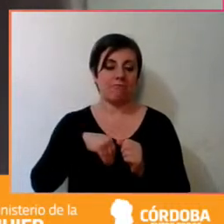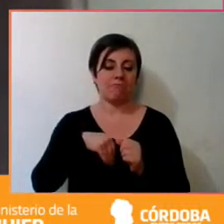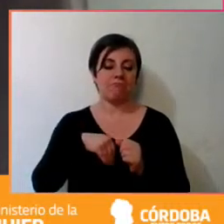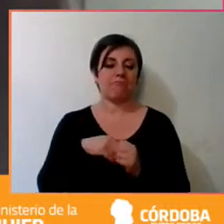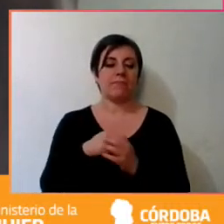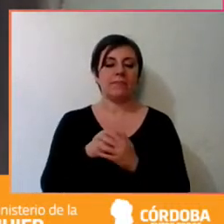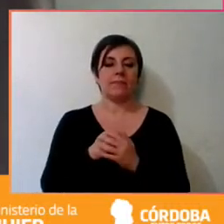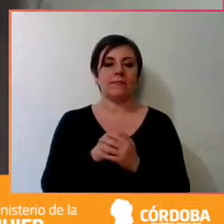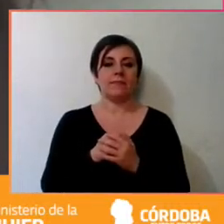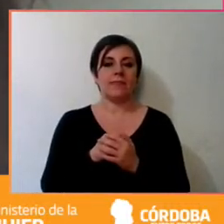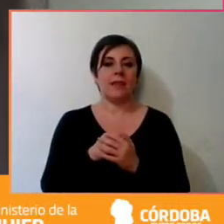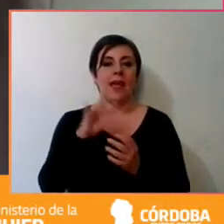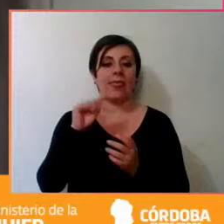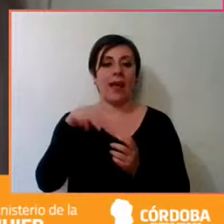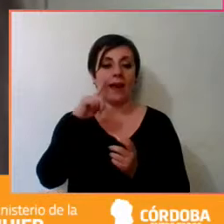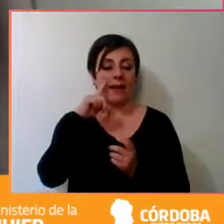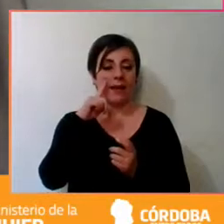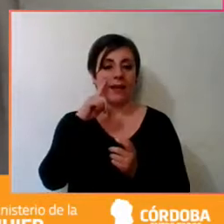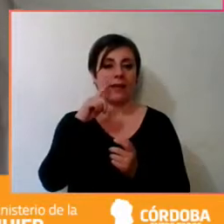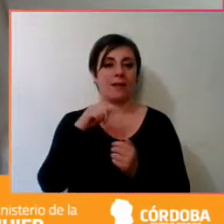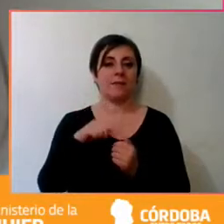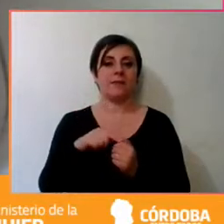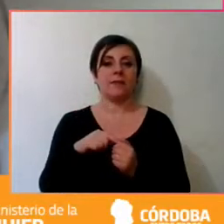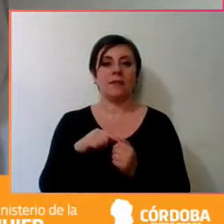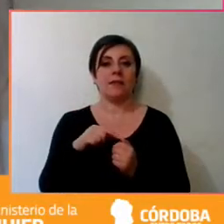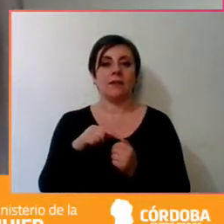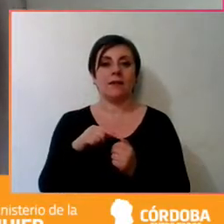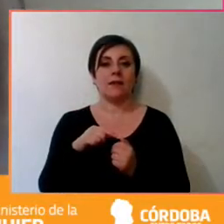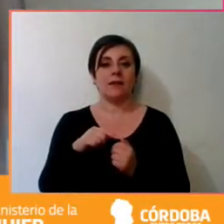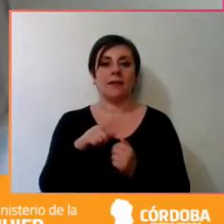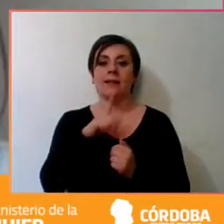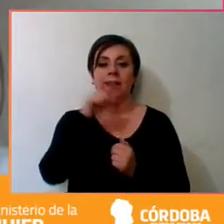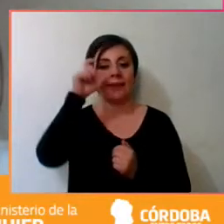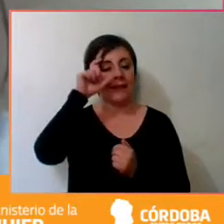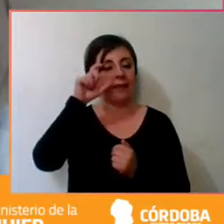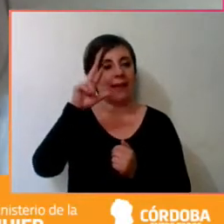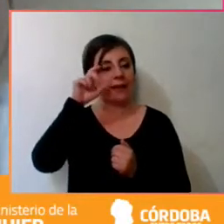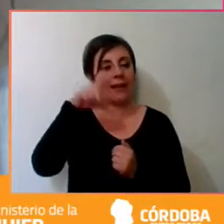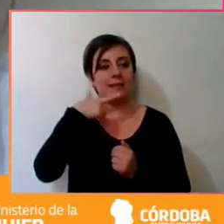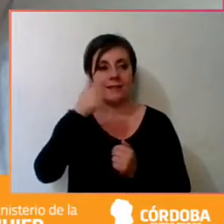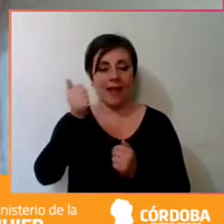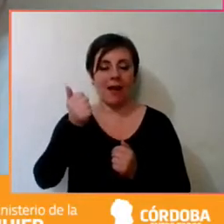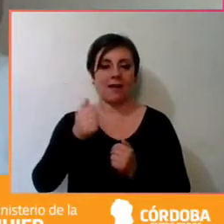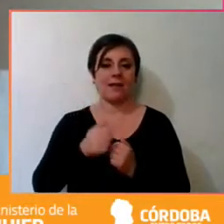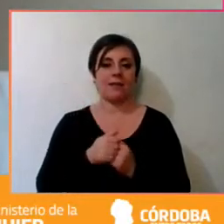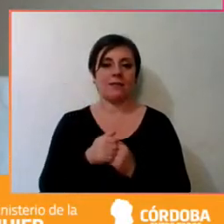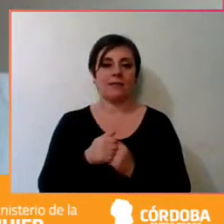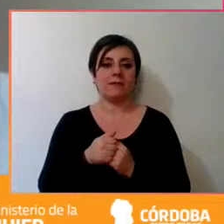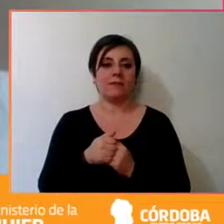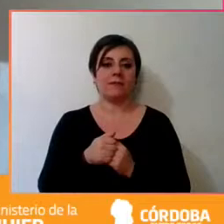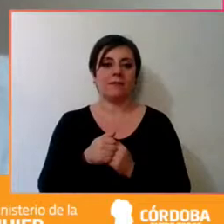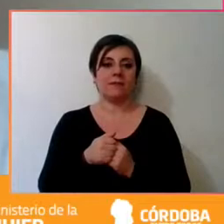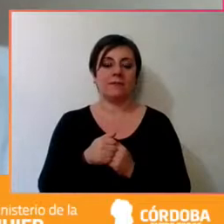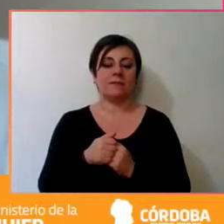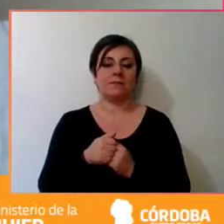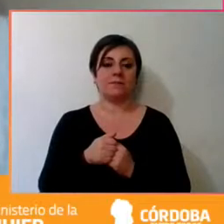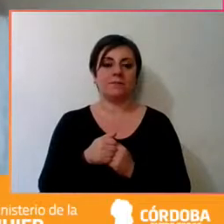supuesto a Dani Cardoso de la UIM, a Teresa Inchaustegui de la red de